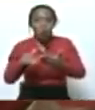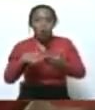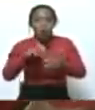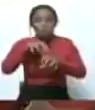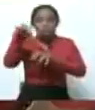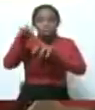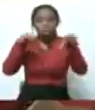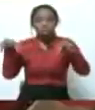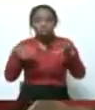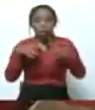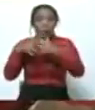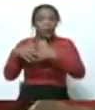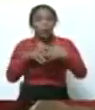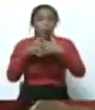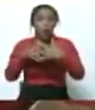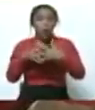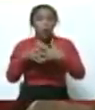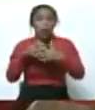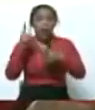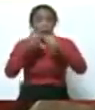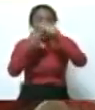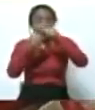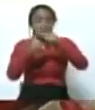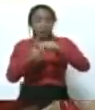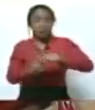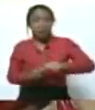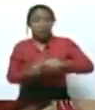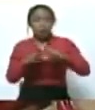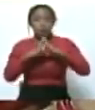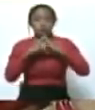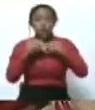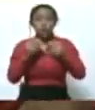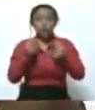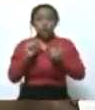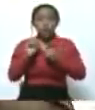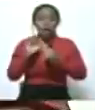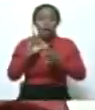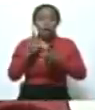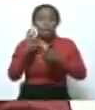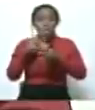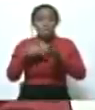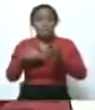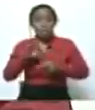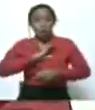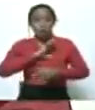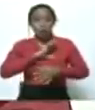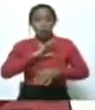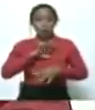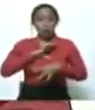O Estados Unidos estaba calculando todas las riquezas de Venezuela en su poder.